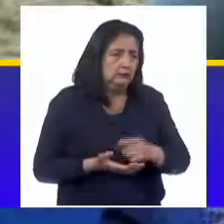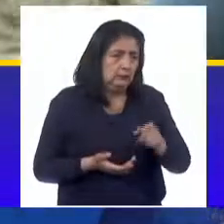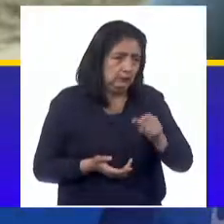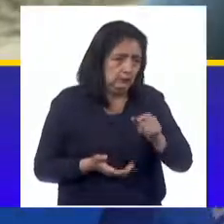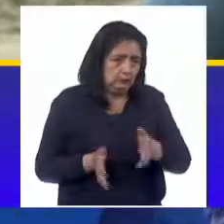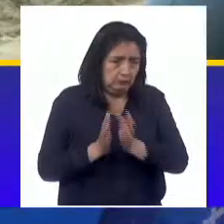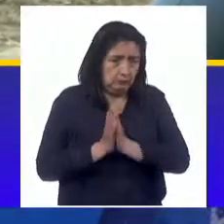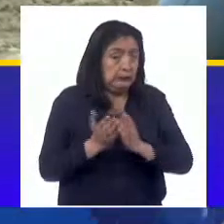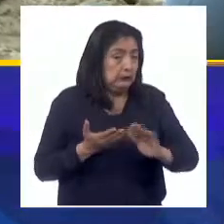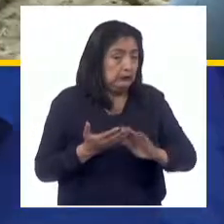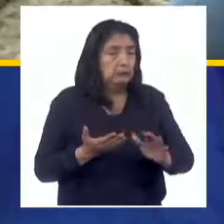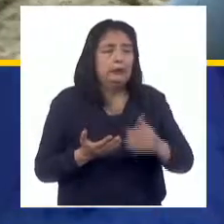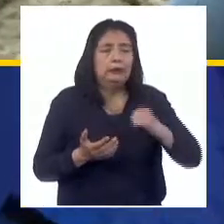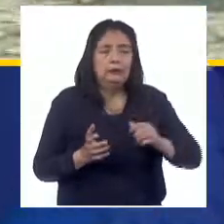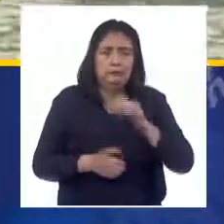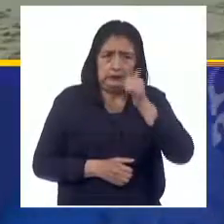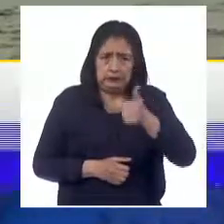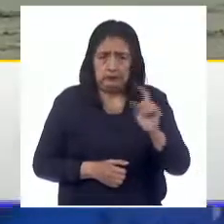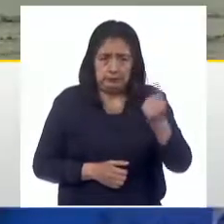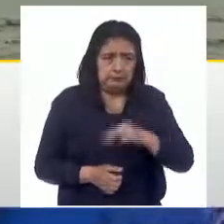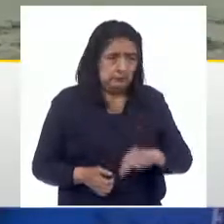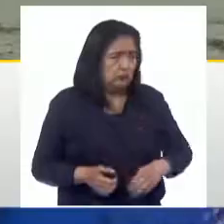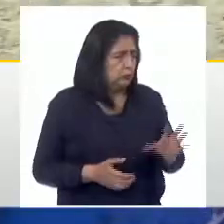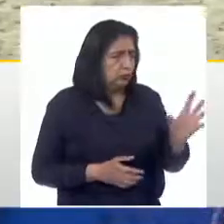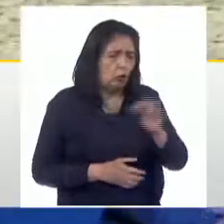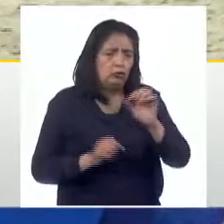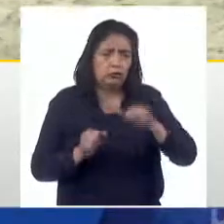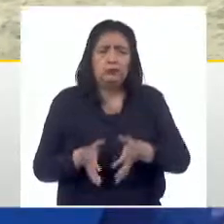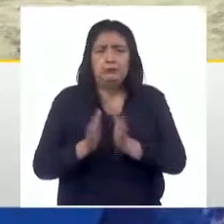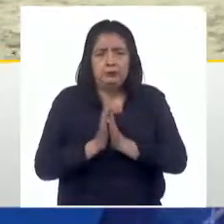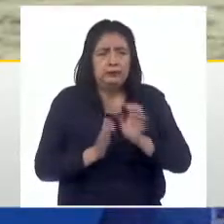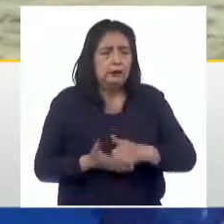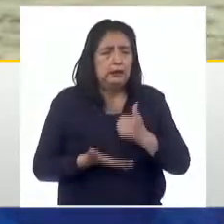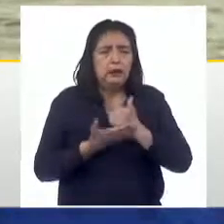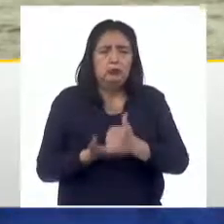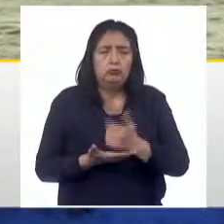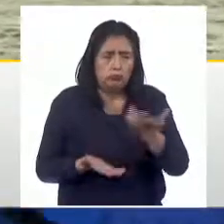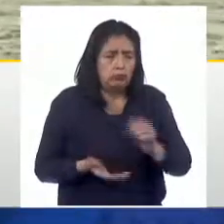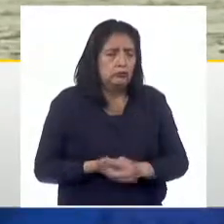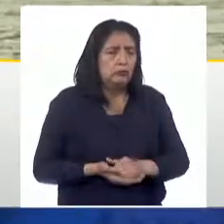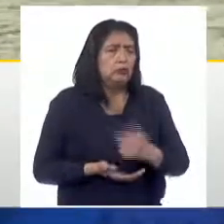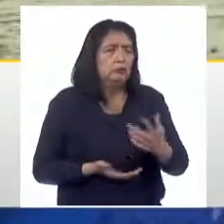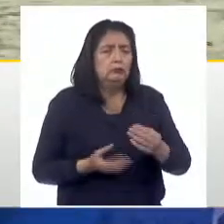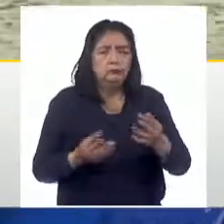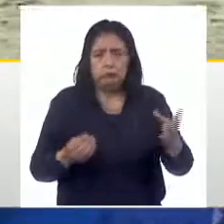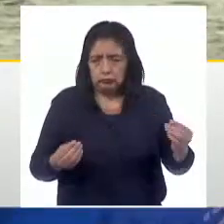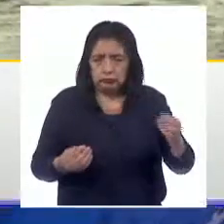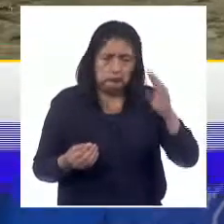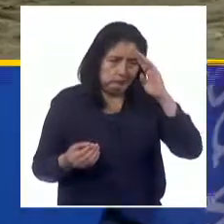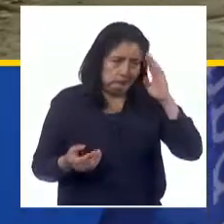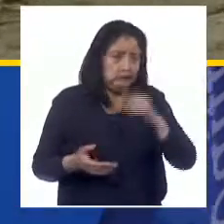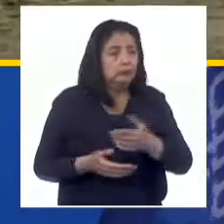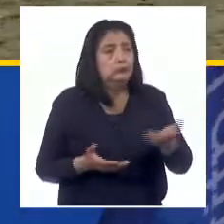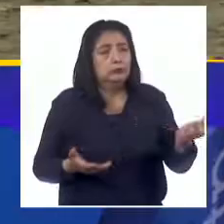le va a pedir, discúlpeme alcalde, mañana al Premier? Sí, claro, todo eso se va a pedir, y sobre todo ayuda que tiene que haber muchos efectivos. Ya